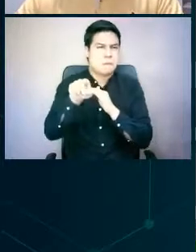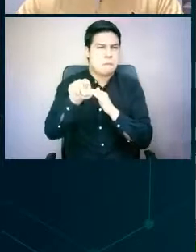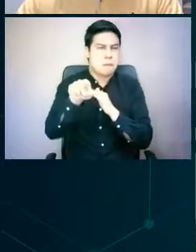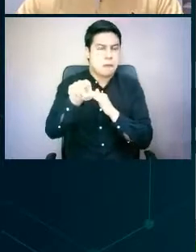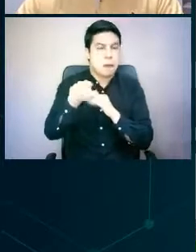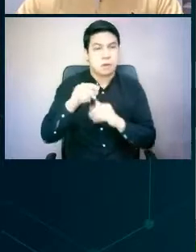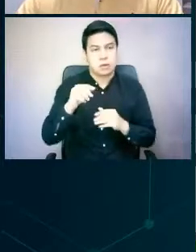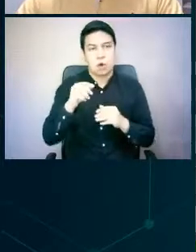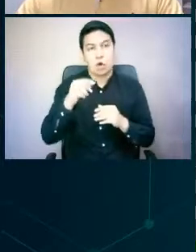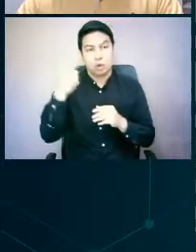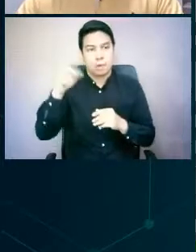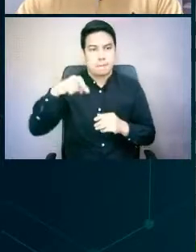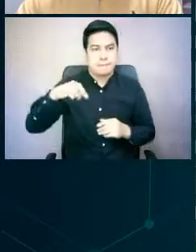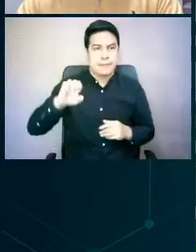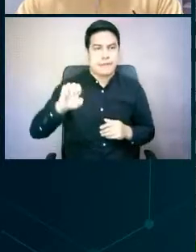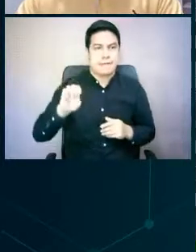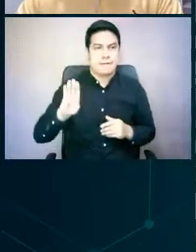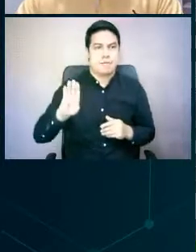POTT.